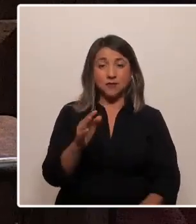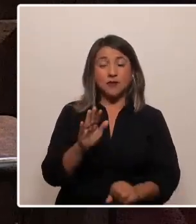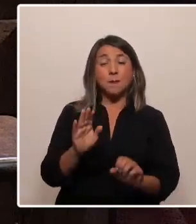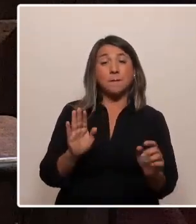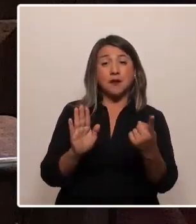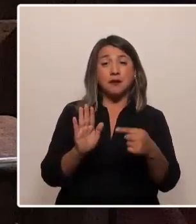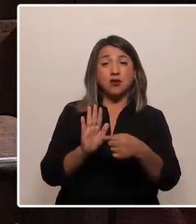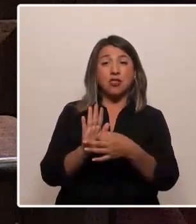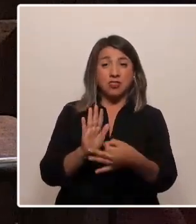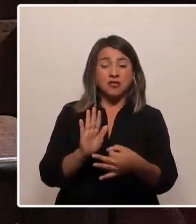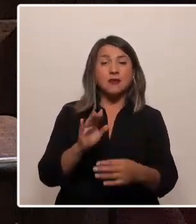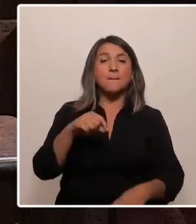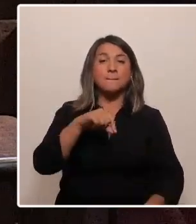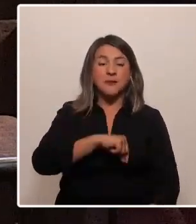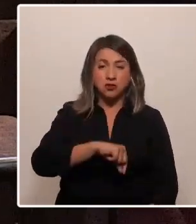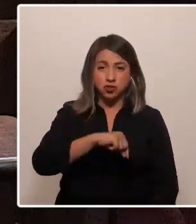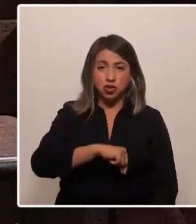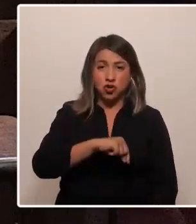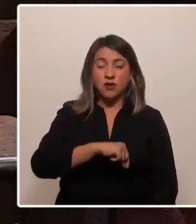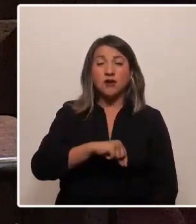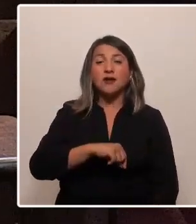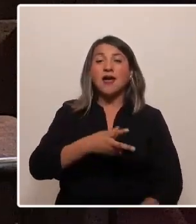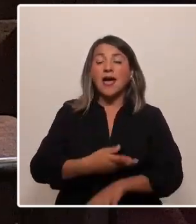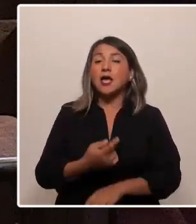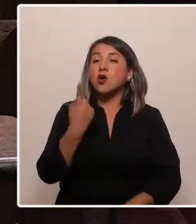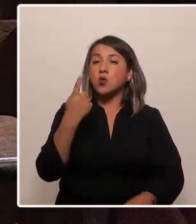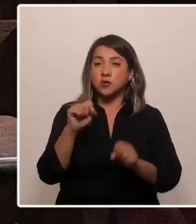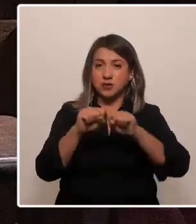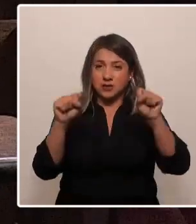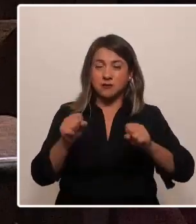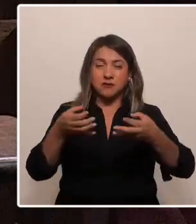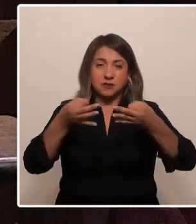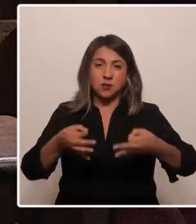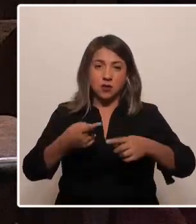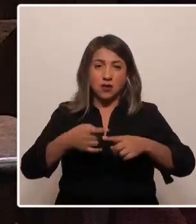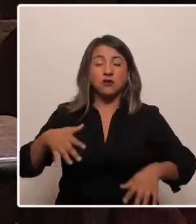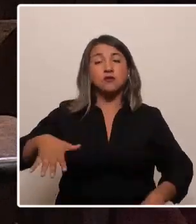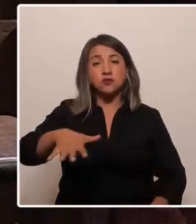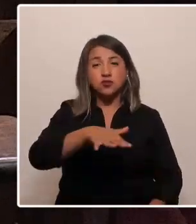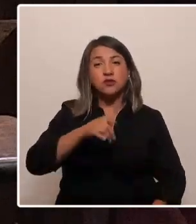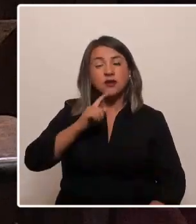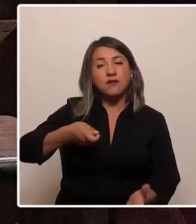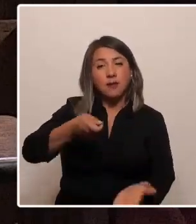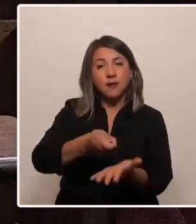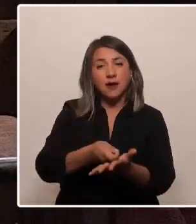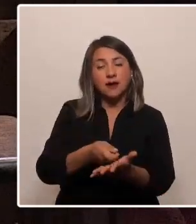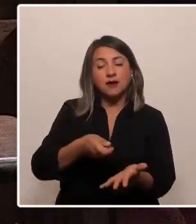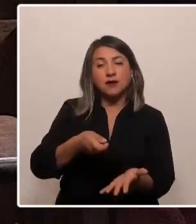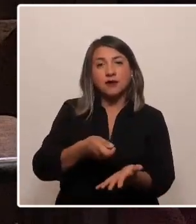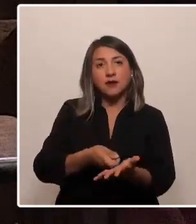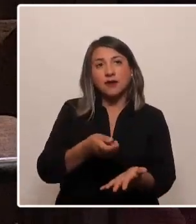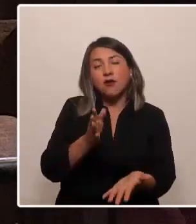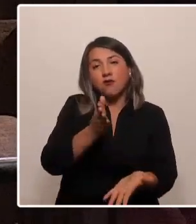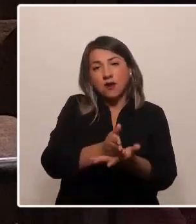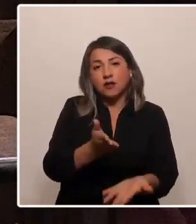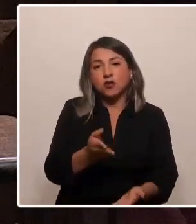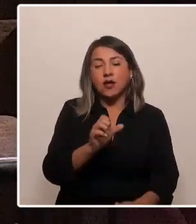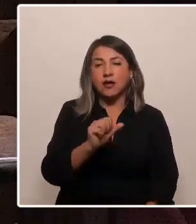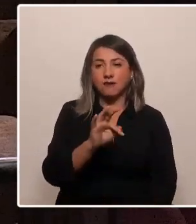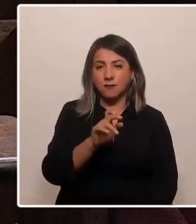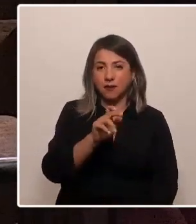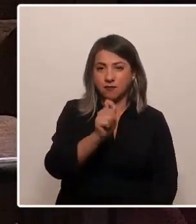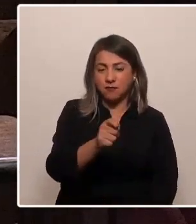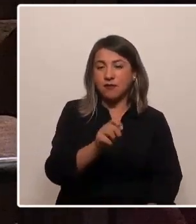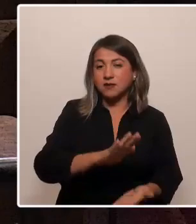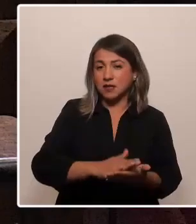de las pensiones, estableciendo que habrá un sistema de seguridad social que se financiará con cotizaciones obligatorias. No